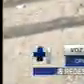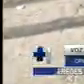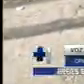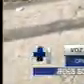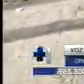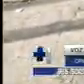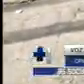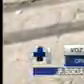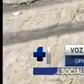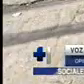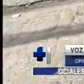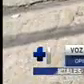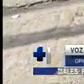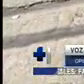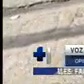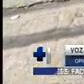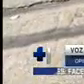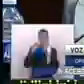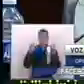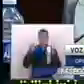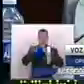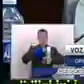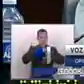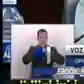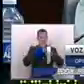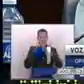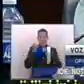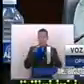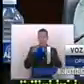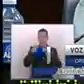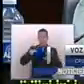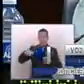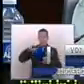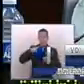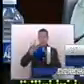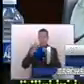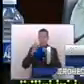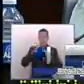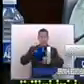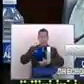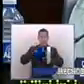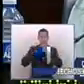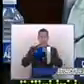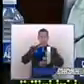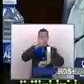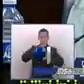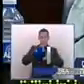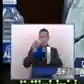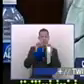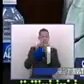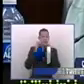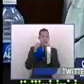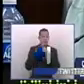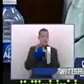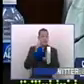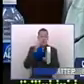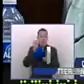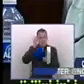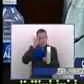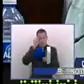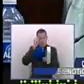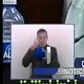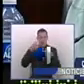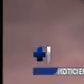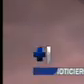se entienden. Es diferente hablar de murales, ¿verdad? Esta ley también contempla como un delito reproducir o transmitir mensajes